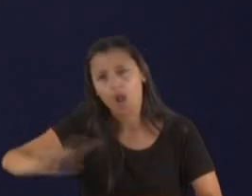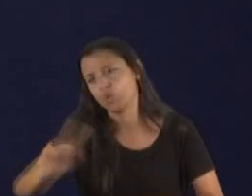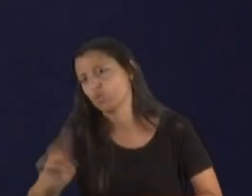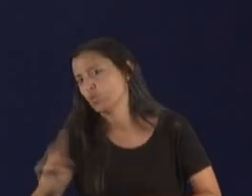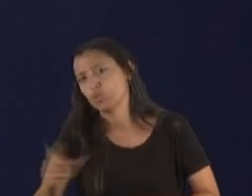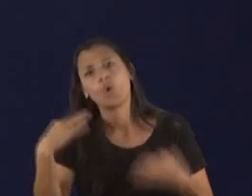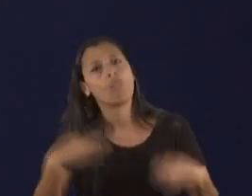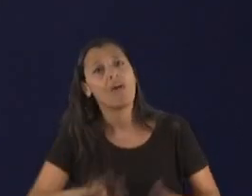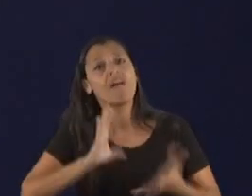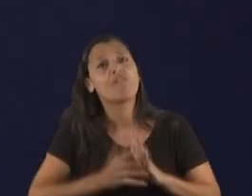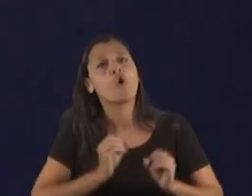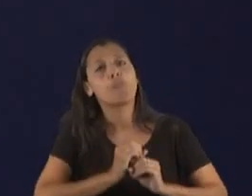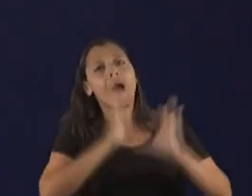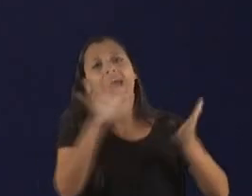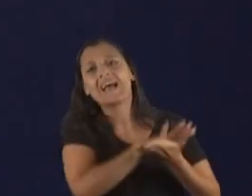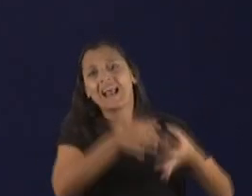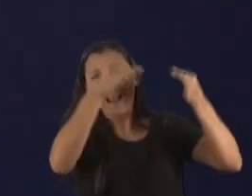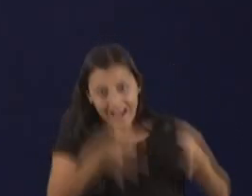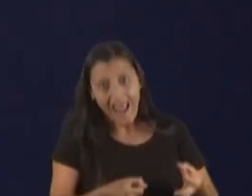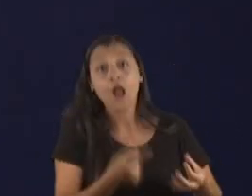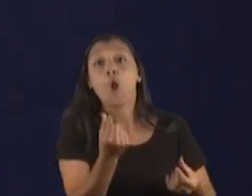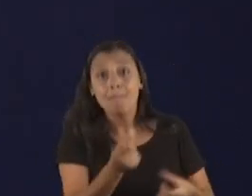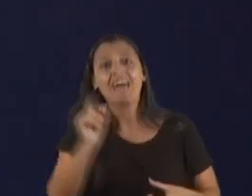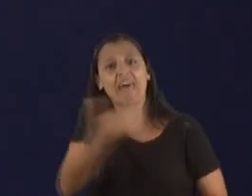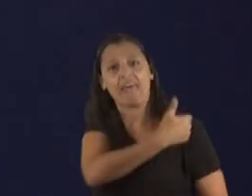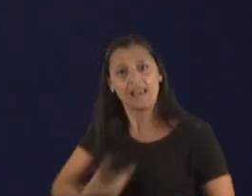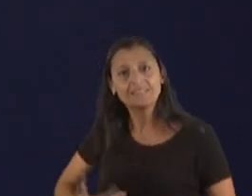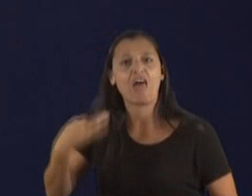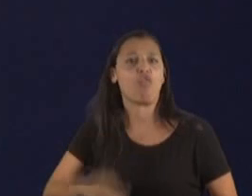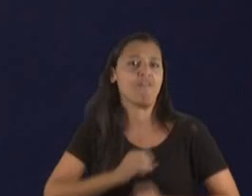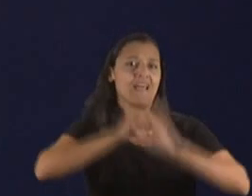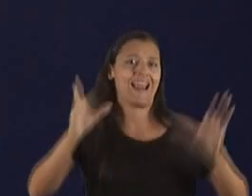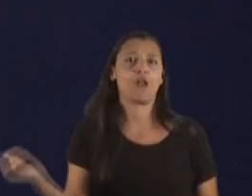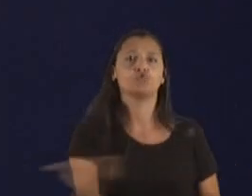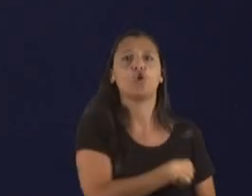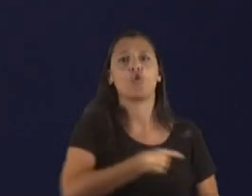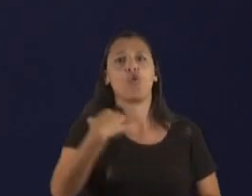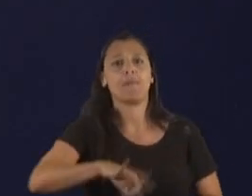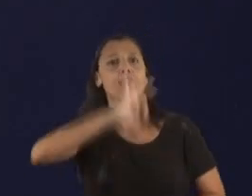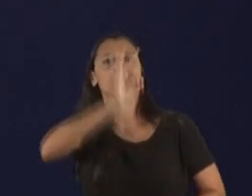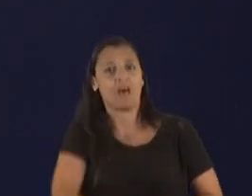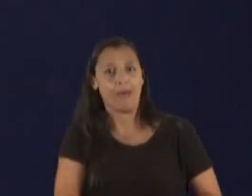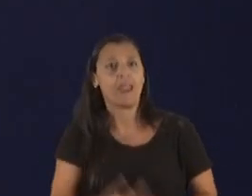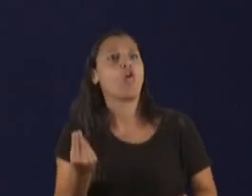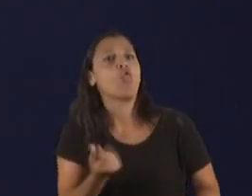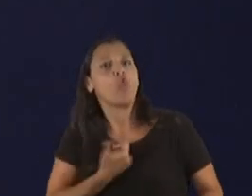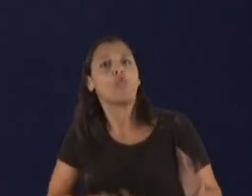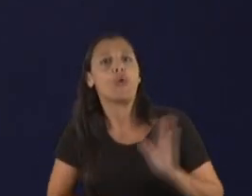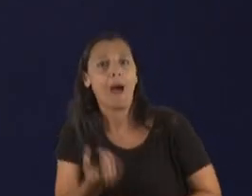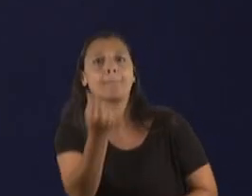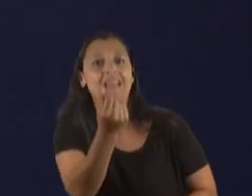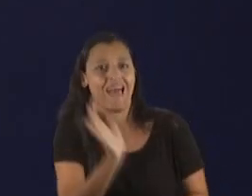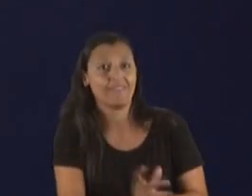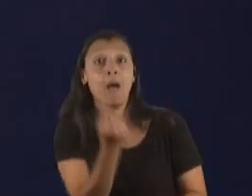de transparencia que amerita el uso del dinero público, porque es dinero de todos los argentinos,